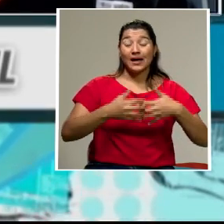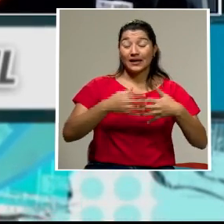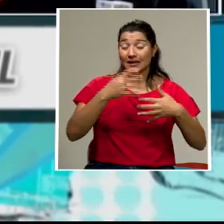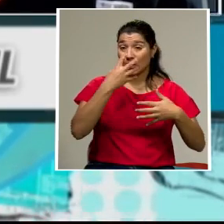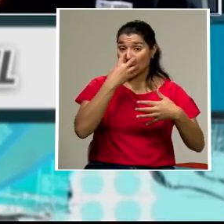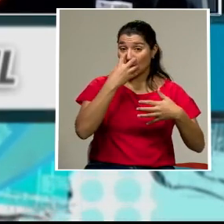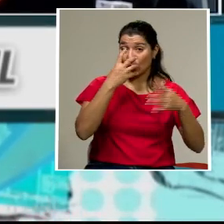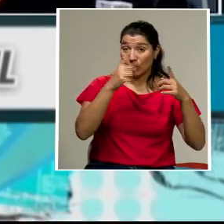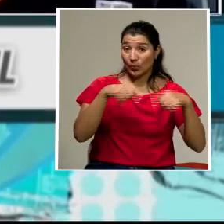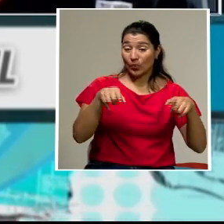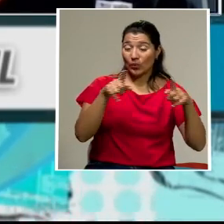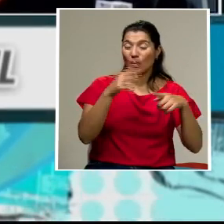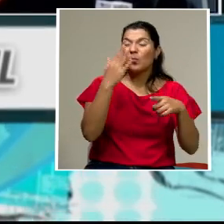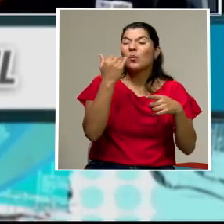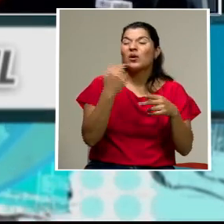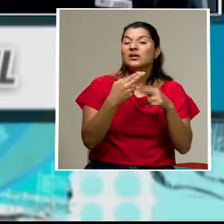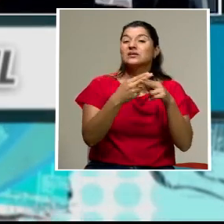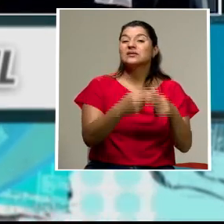llaman económicos?